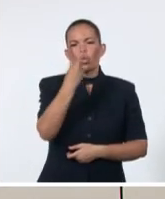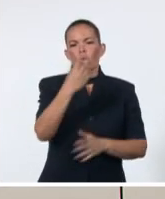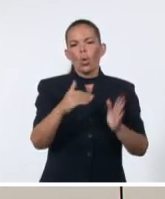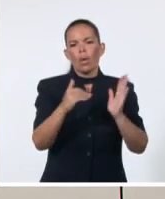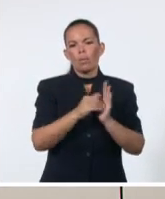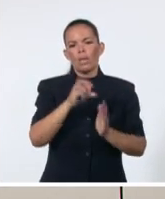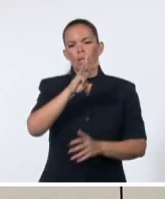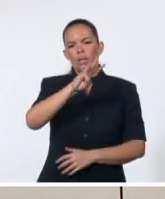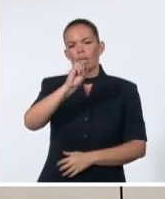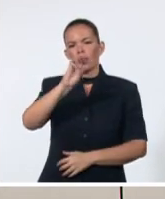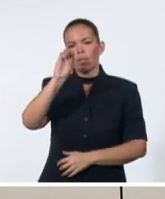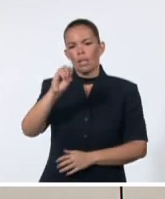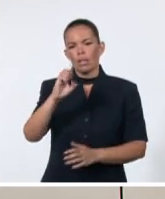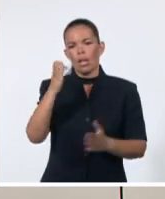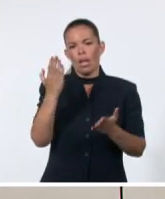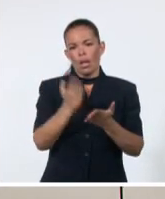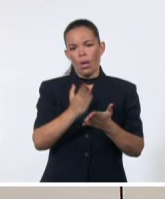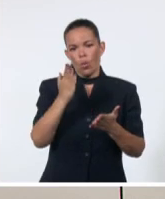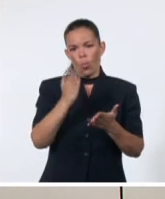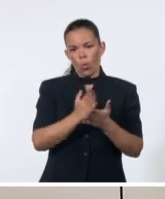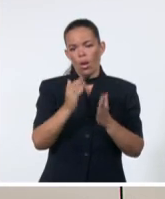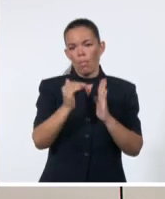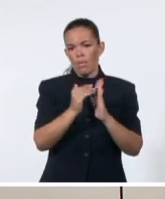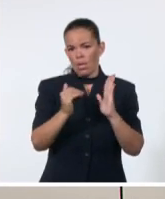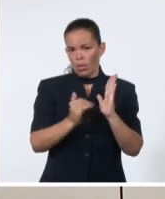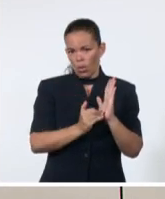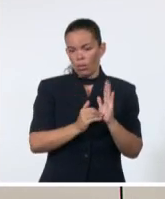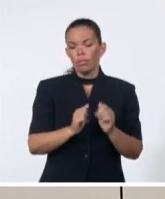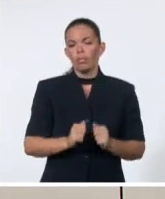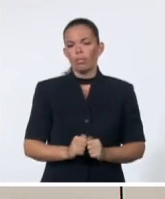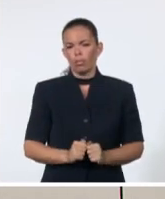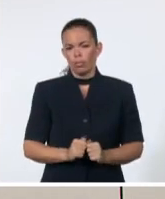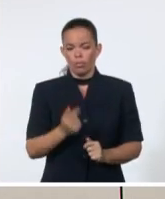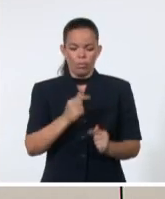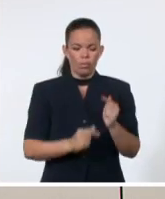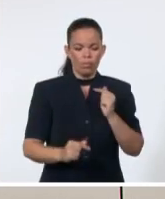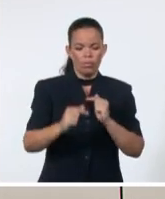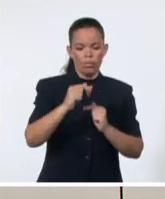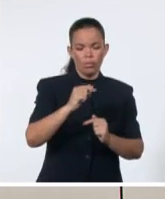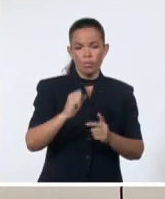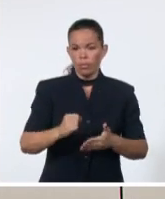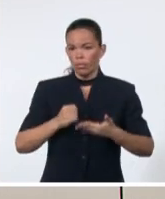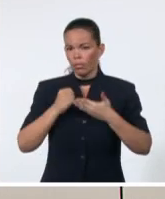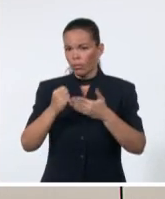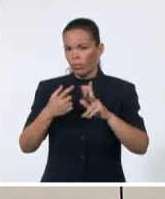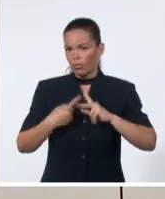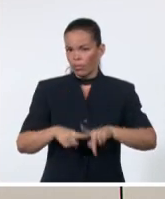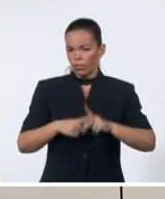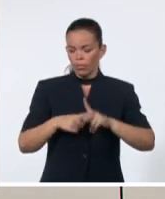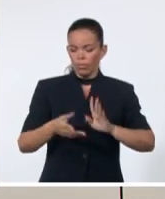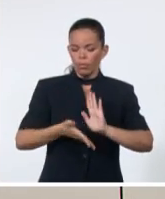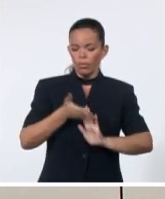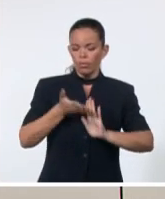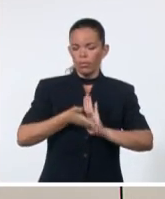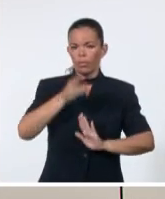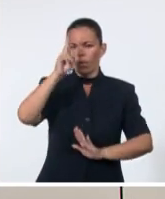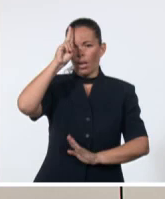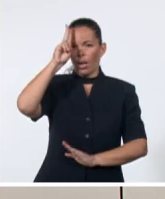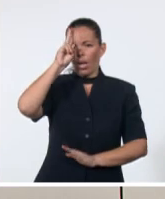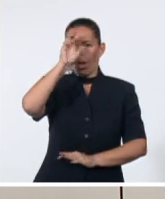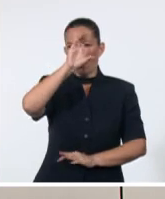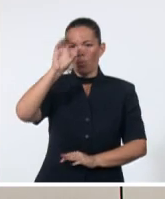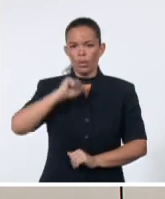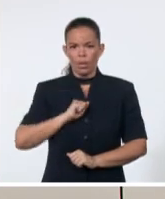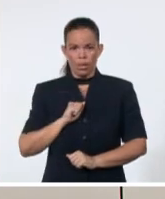escuelas, numerosos programas de salud de primer orden y las instalaciones hospitalarias, así como también al sistema eléctrico y